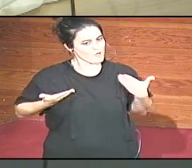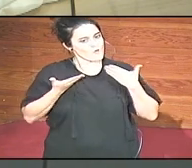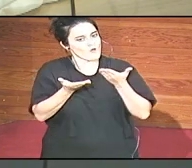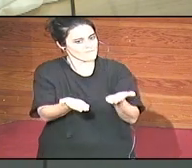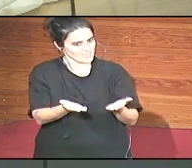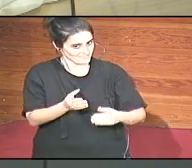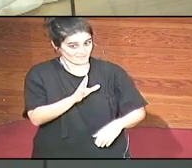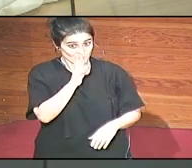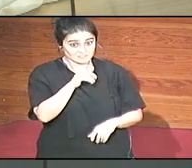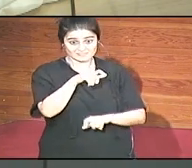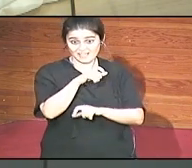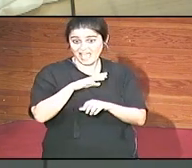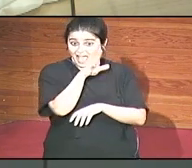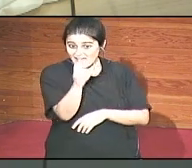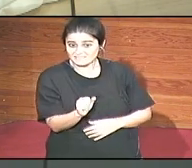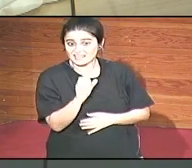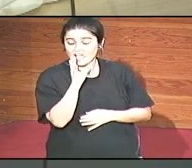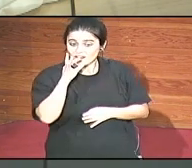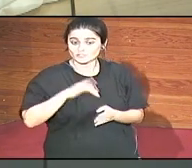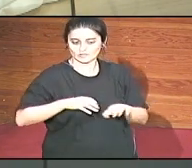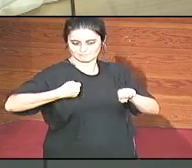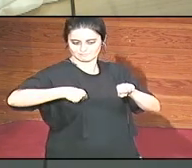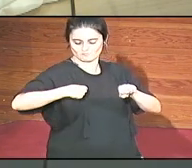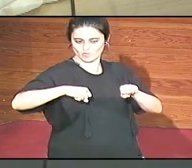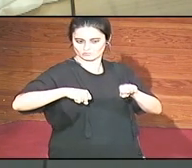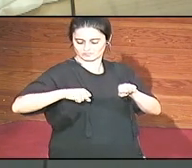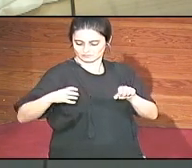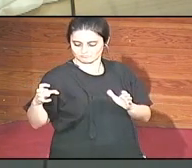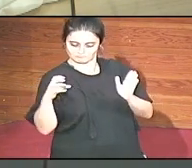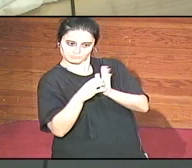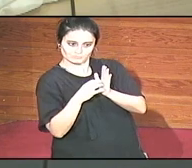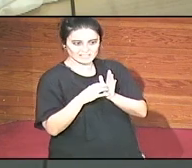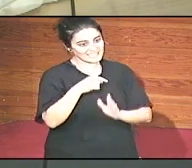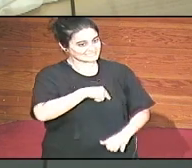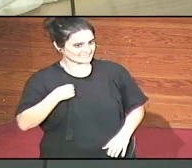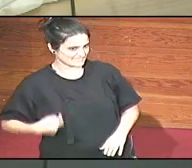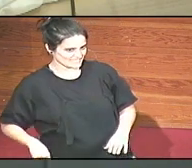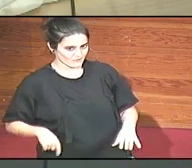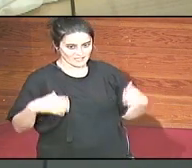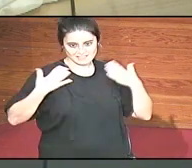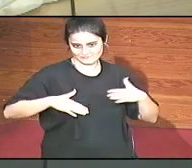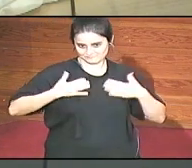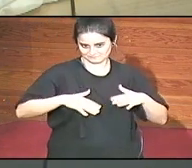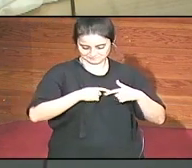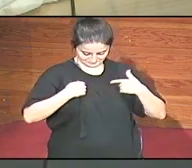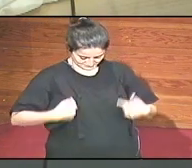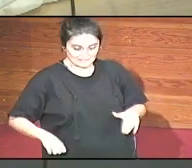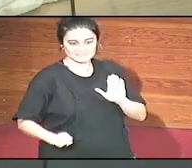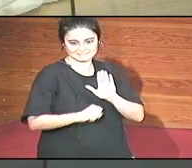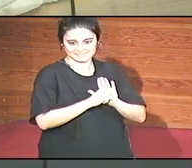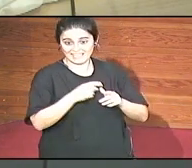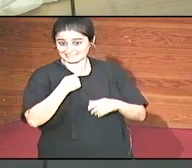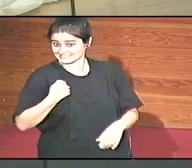de motocicletas con letras chinas con camisetas de letras chinas con un montón de productos más baratos